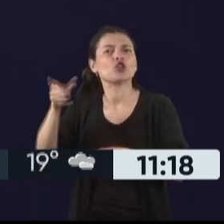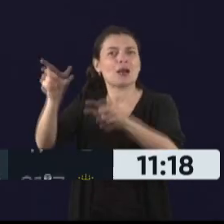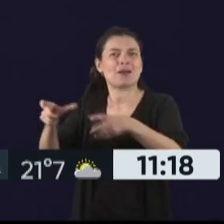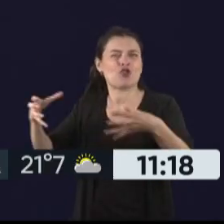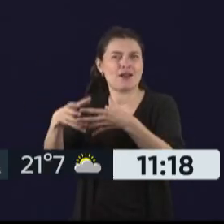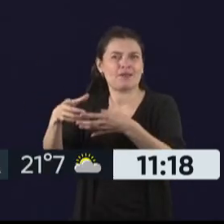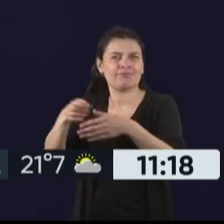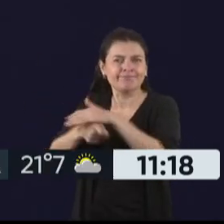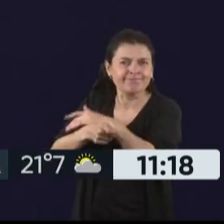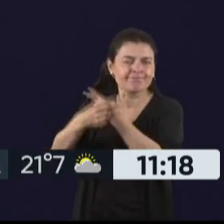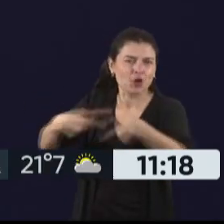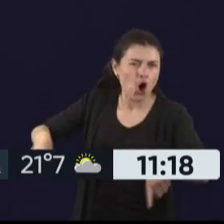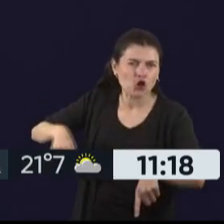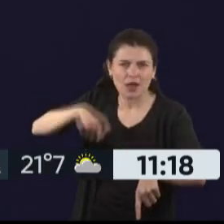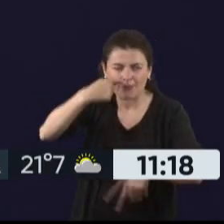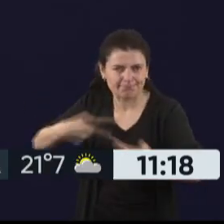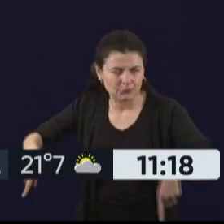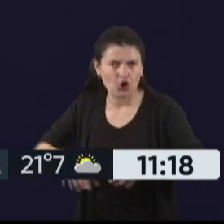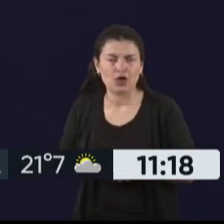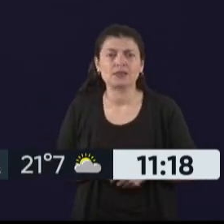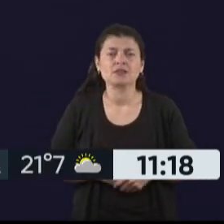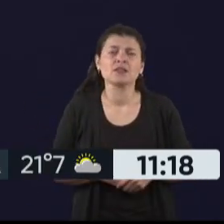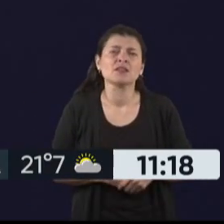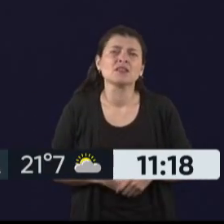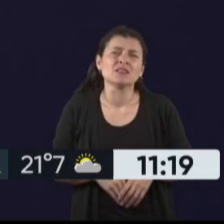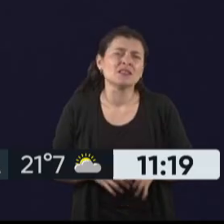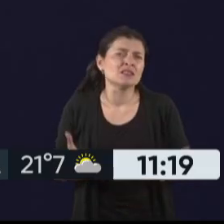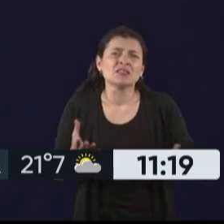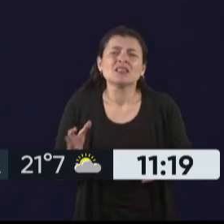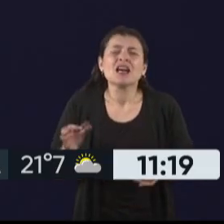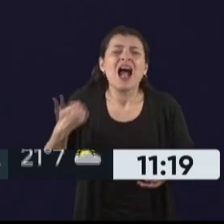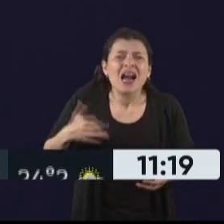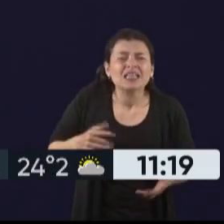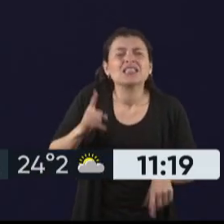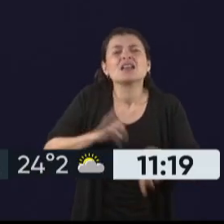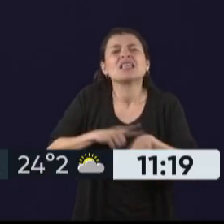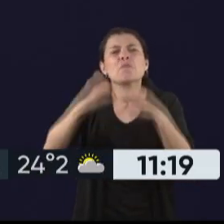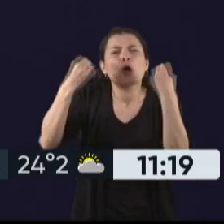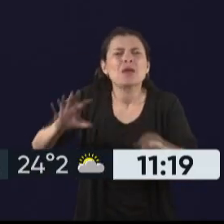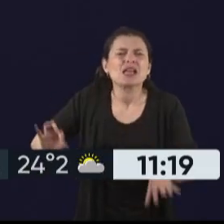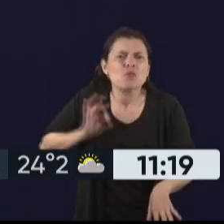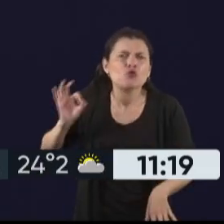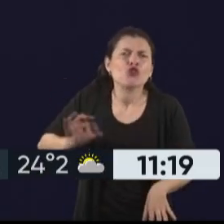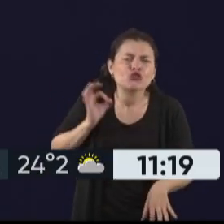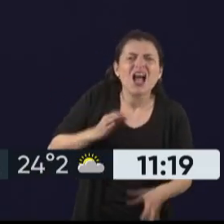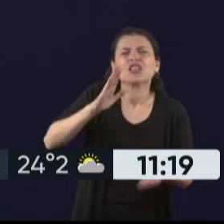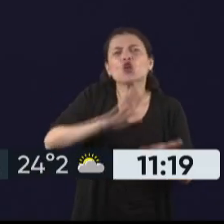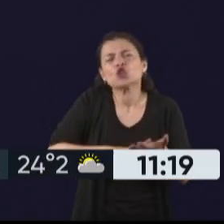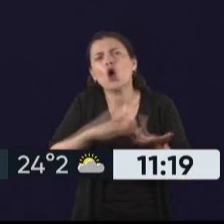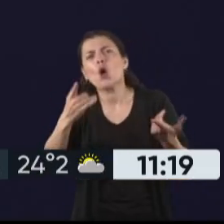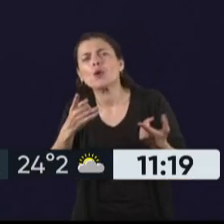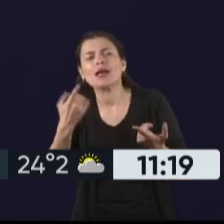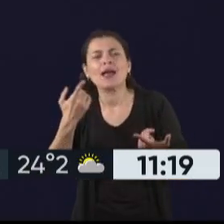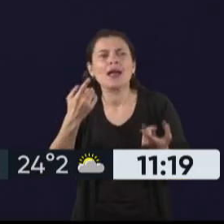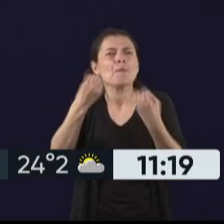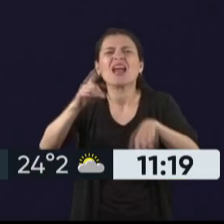el 85% de su tiempo discutiendo mociones de privilegio, es decir, temas que no tenían ningún tipo de relación